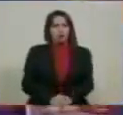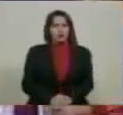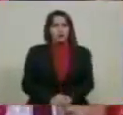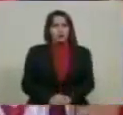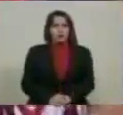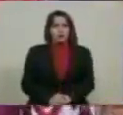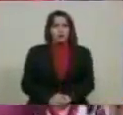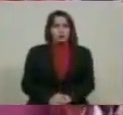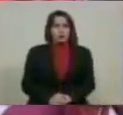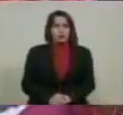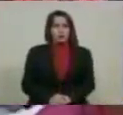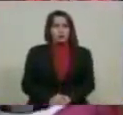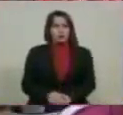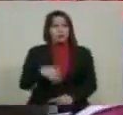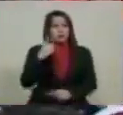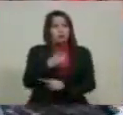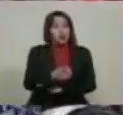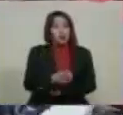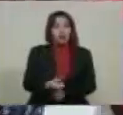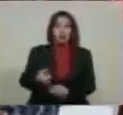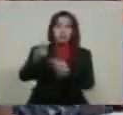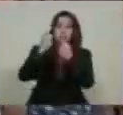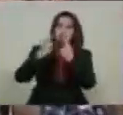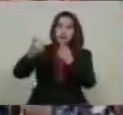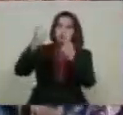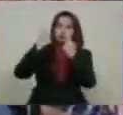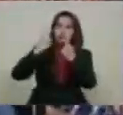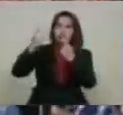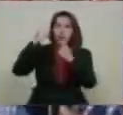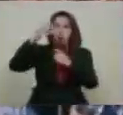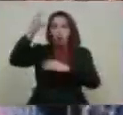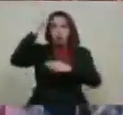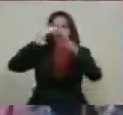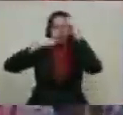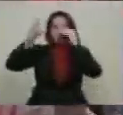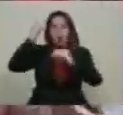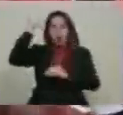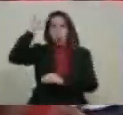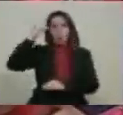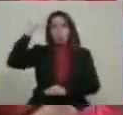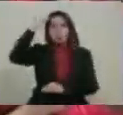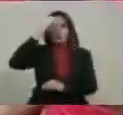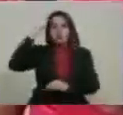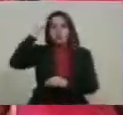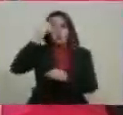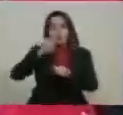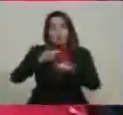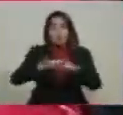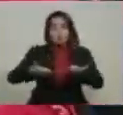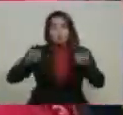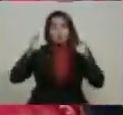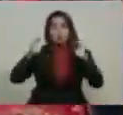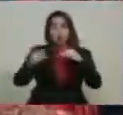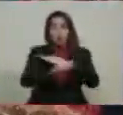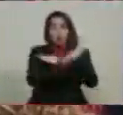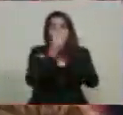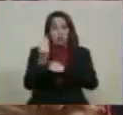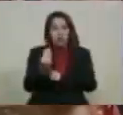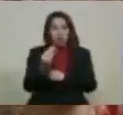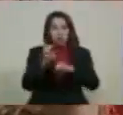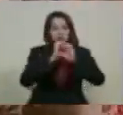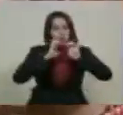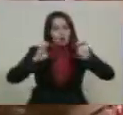Tenemos que crear conciencia. Y además tiene que funcionar todo el sistema de prevención, de